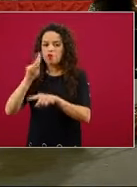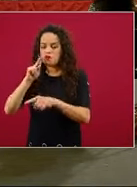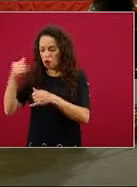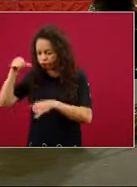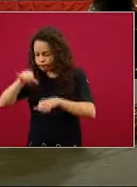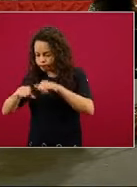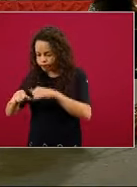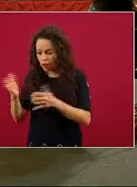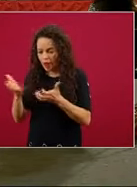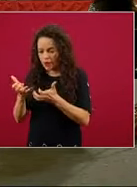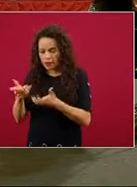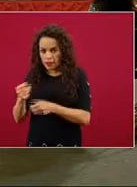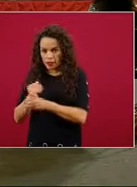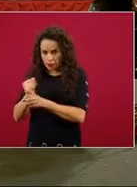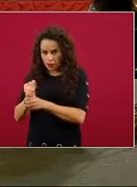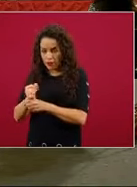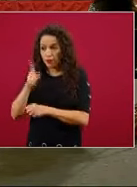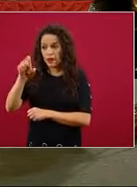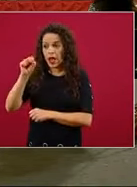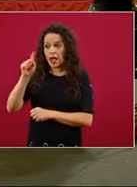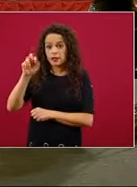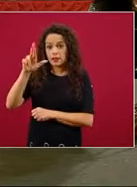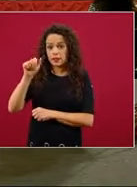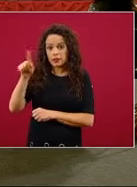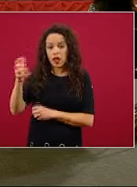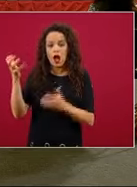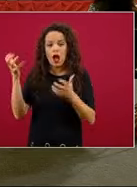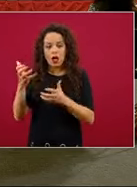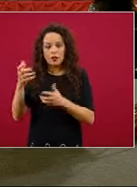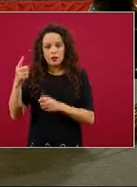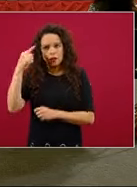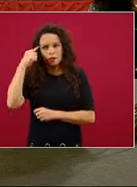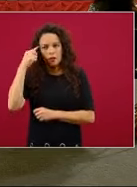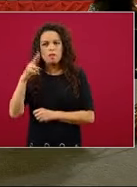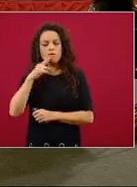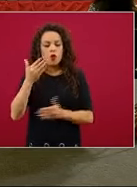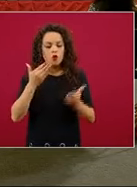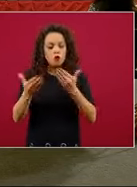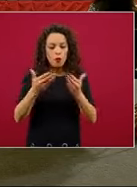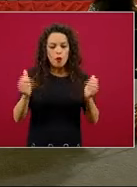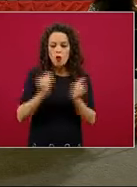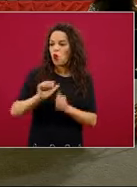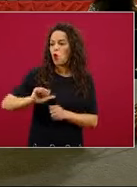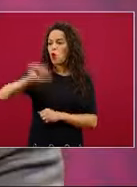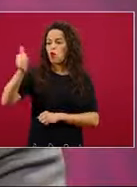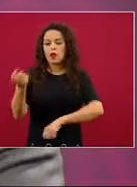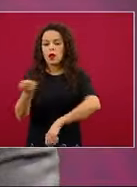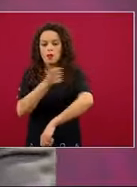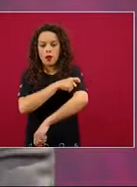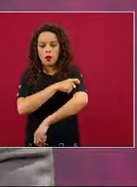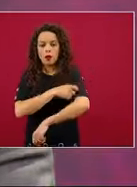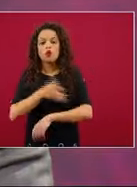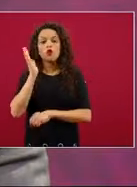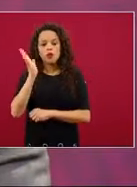Aquí Astra decidió, en el diseño del estudio, compararlo con otra vacuna ya conocida,